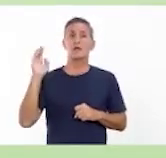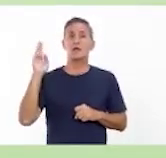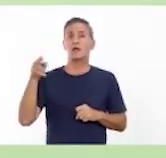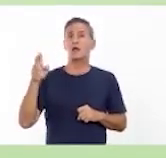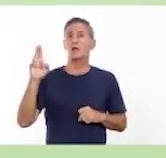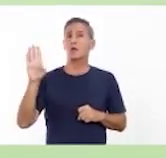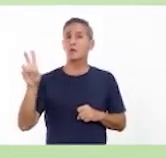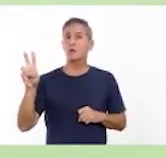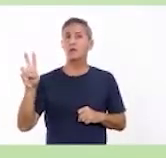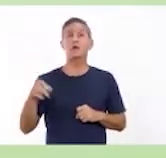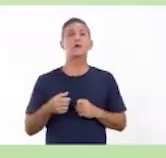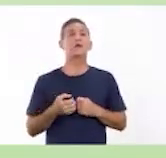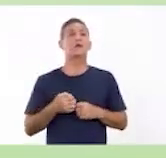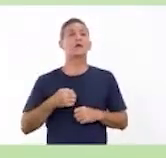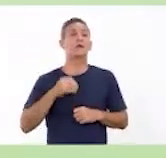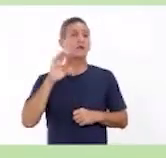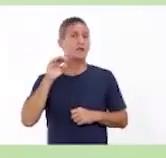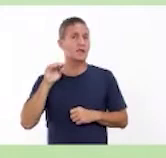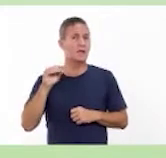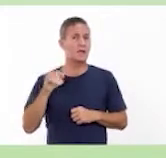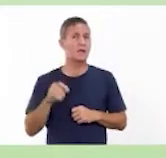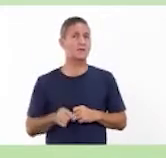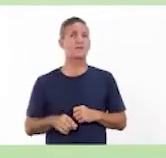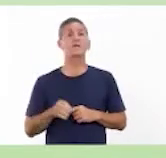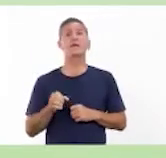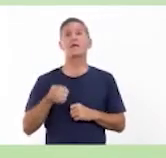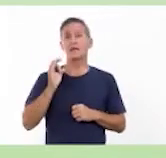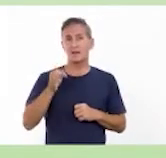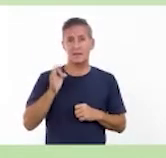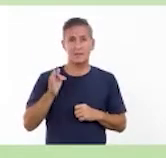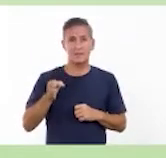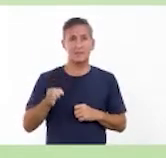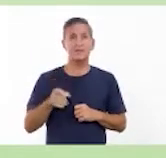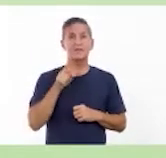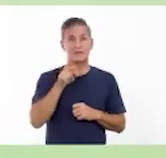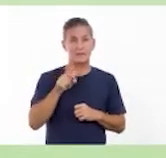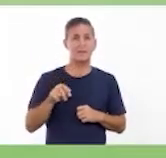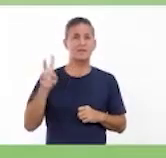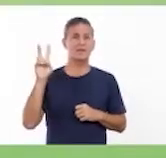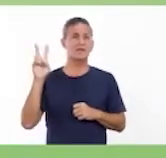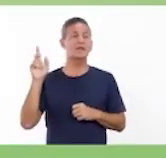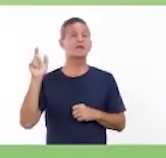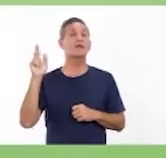y comentar la vigencia de estos proverbios.